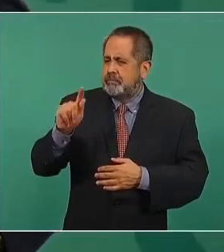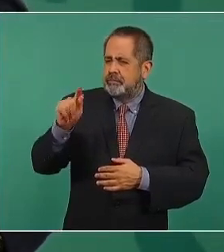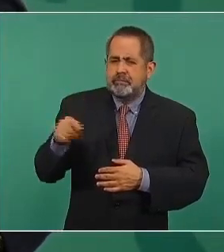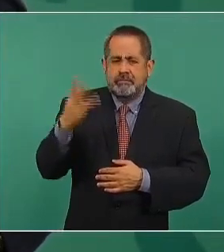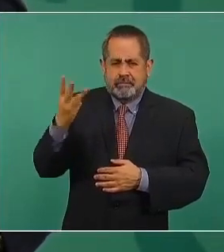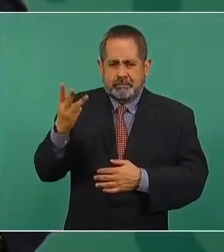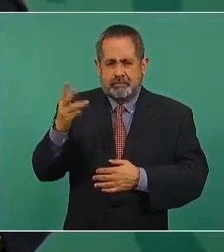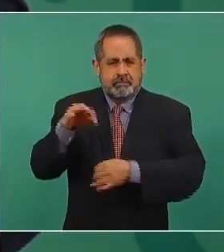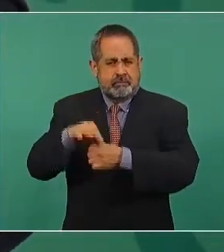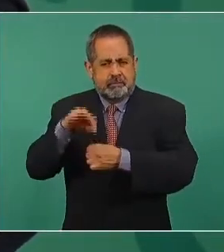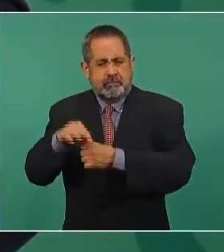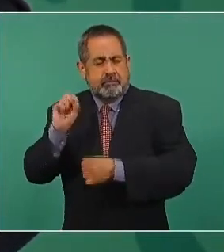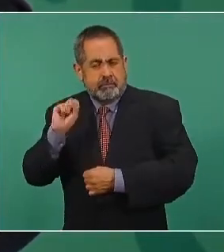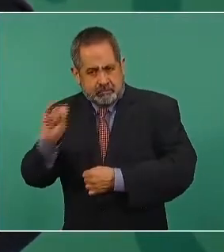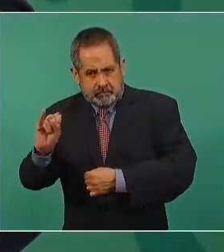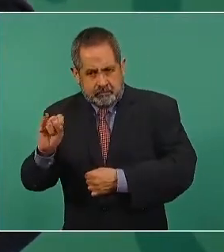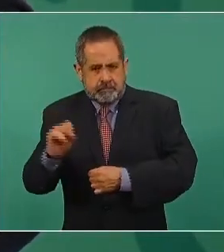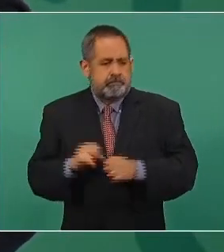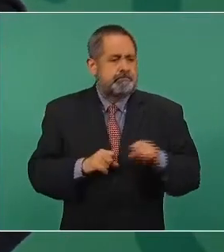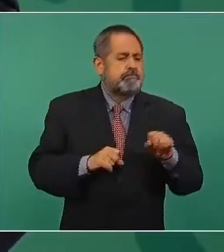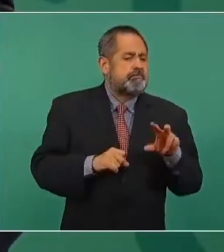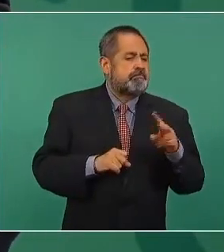273 a favor contra